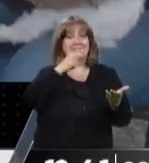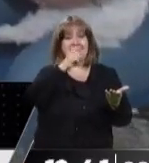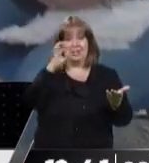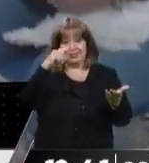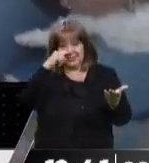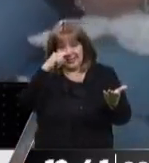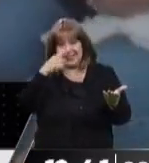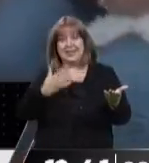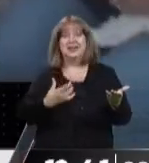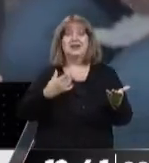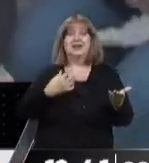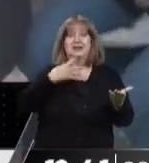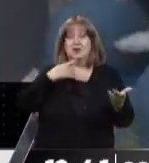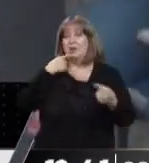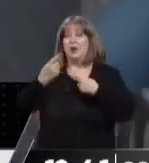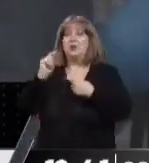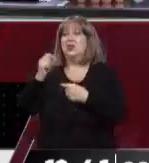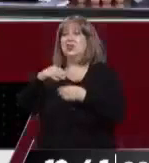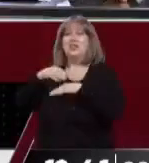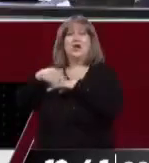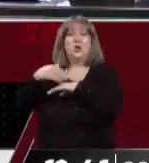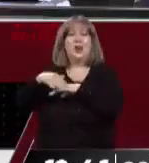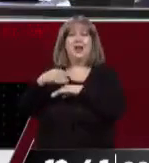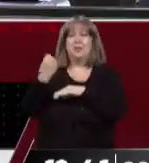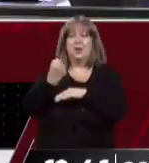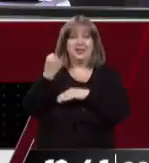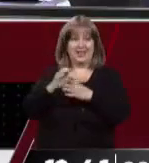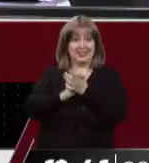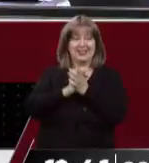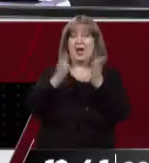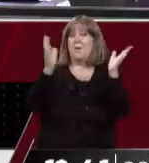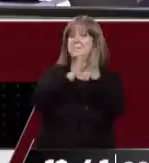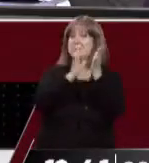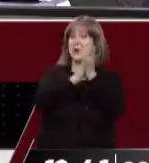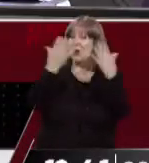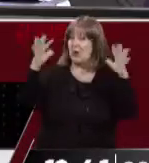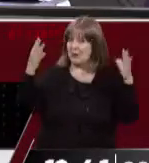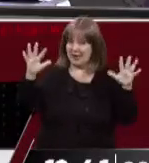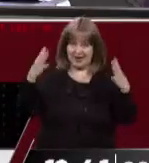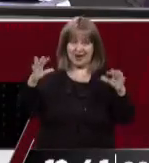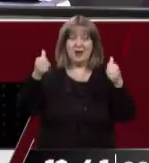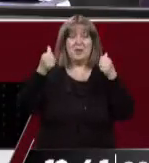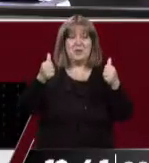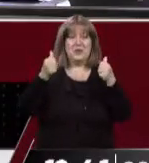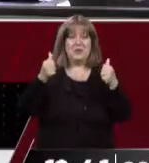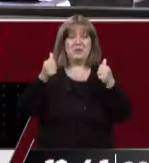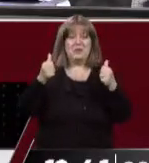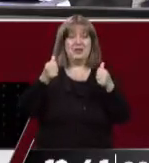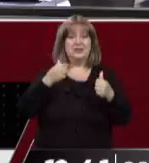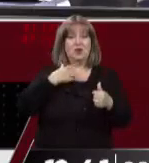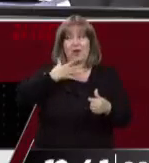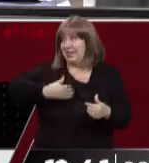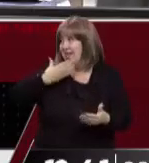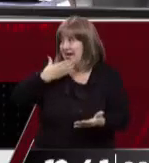se convierte en realidad. Cuando uno realmente lo desea. Aplausos. Se convierte, pero totalmente. Gracias, Juli. Yo me he quedado